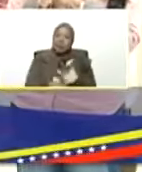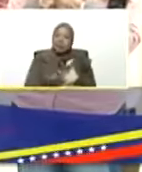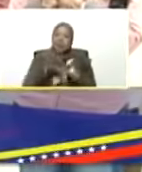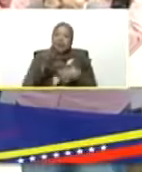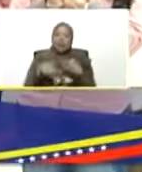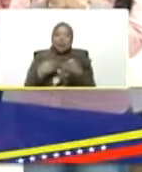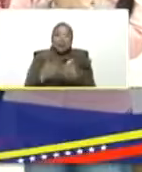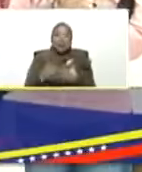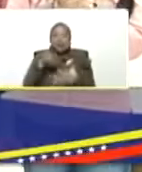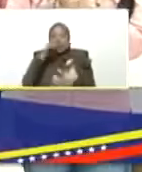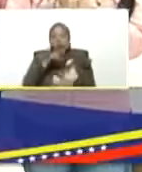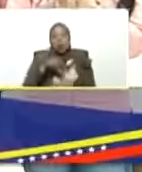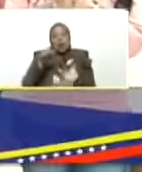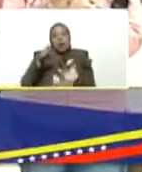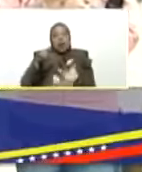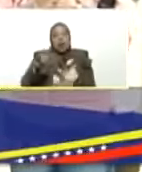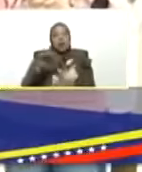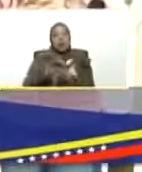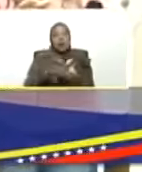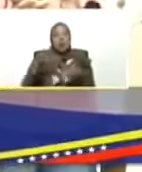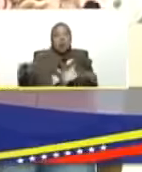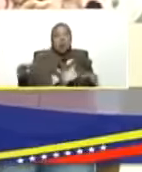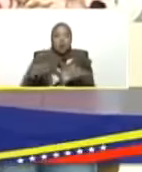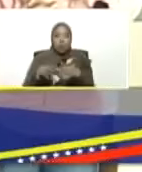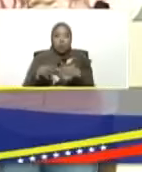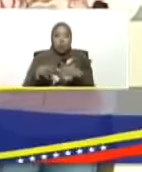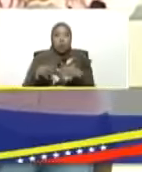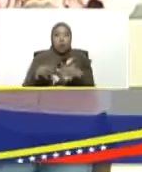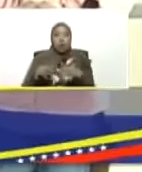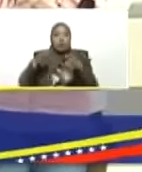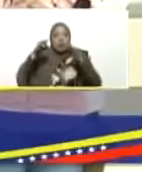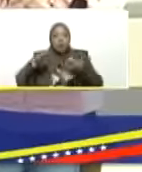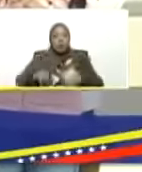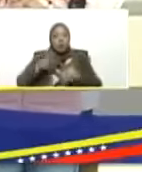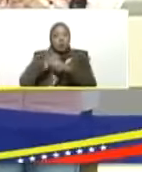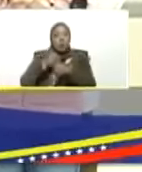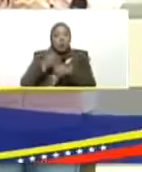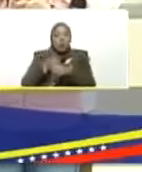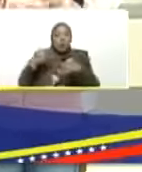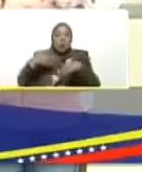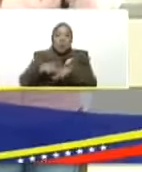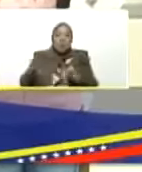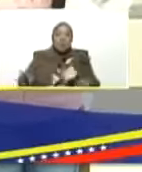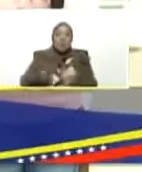Ali Padrón. Somos un equipo y trabajo en equipo.